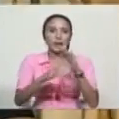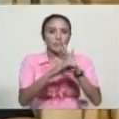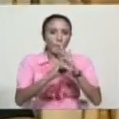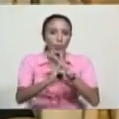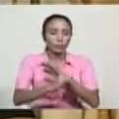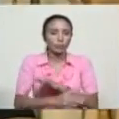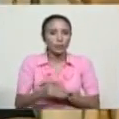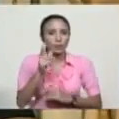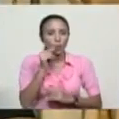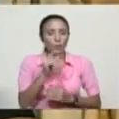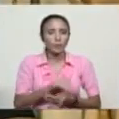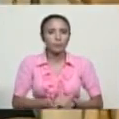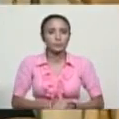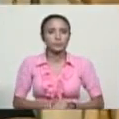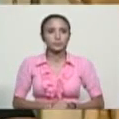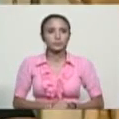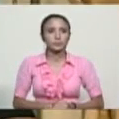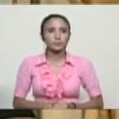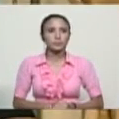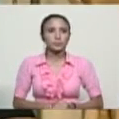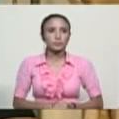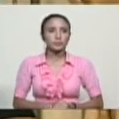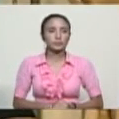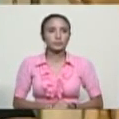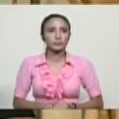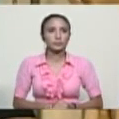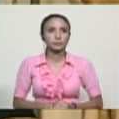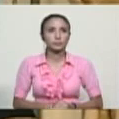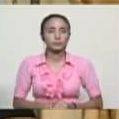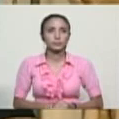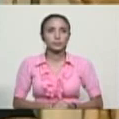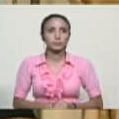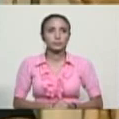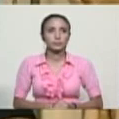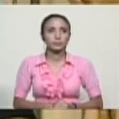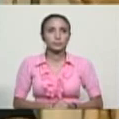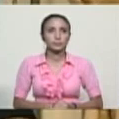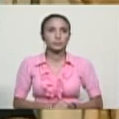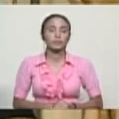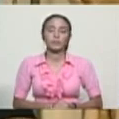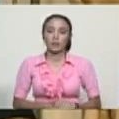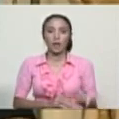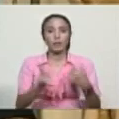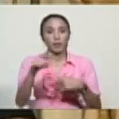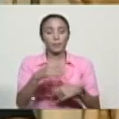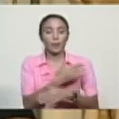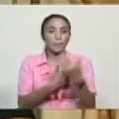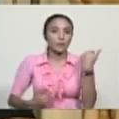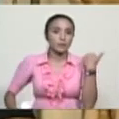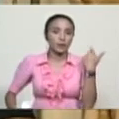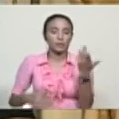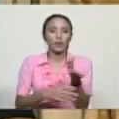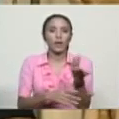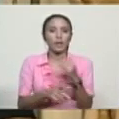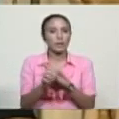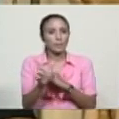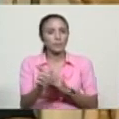y vicepresidente de Relaciones Internacionales del Partido Socialista Unido de Venezuela,